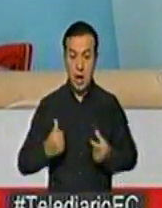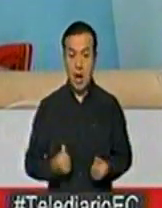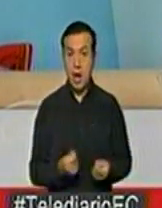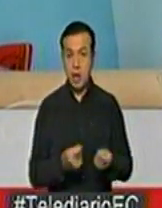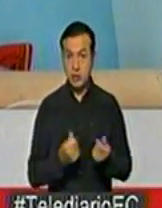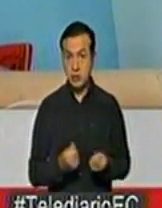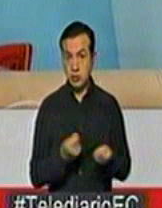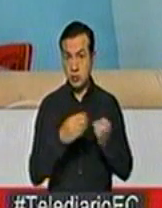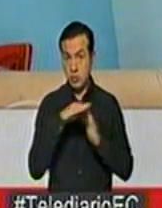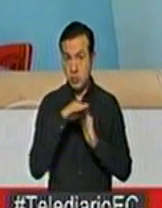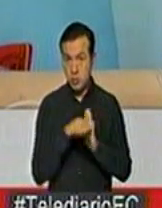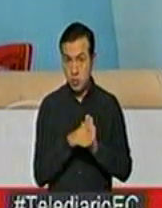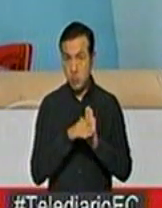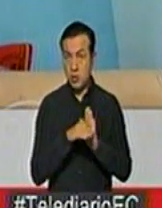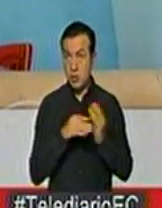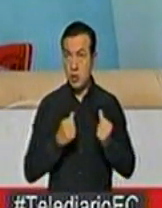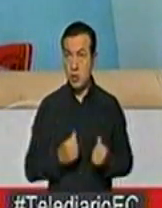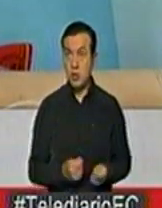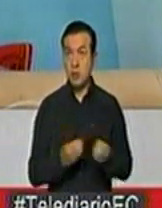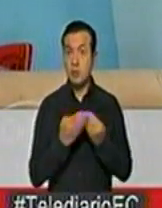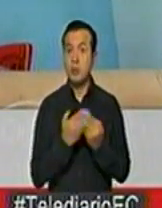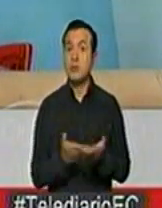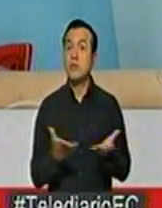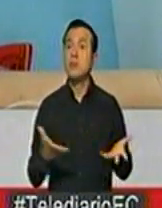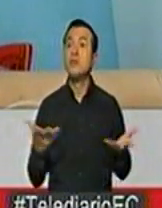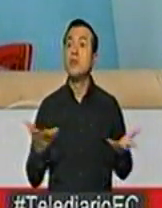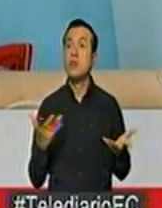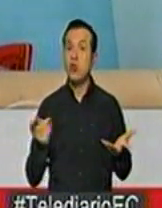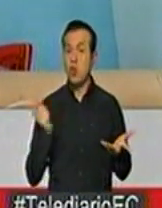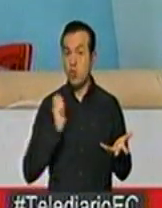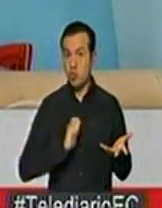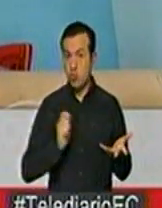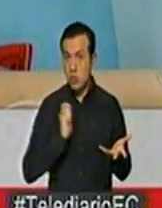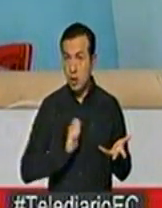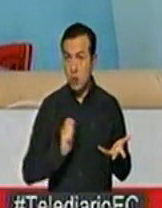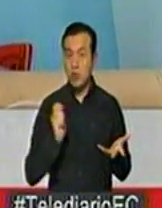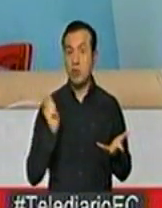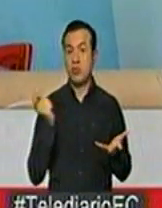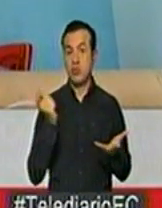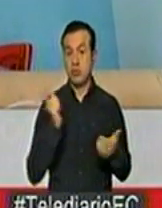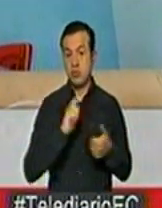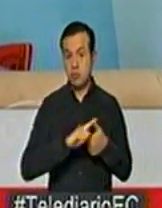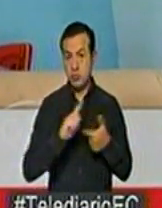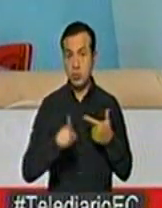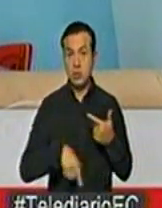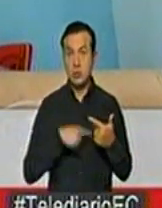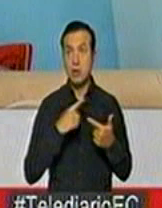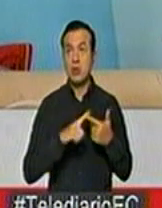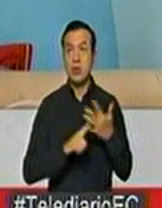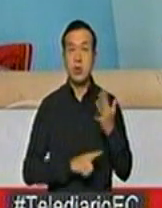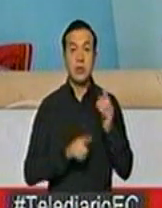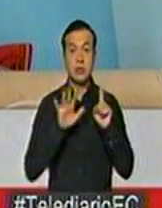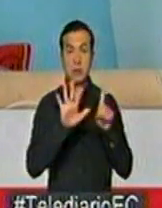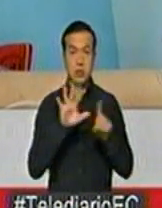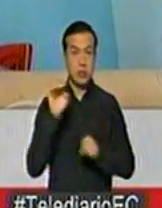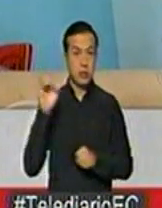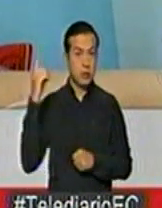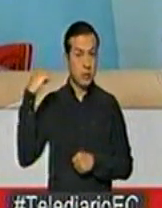corriente dedicado a sueldos y salarios por cerca de 600 millones de